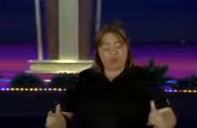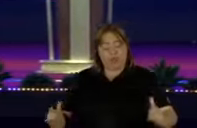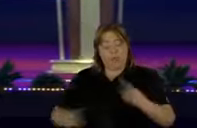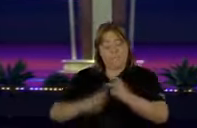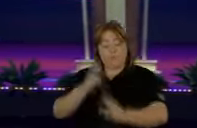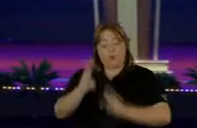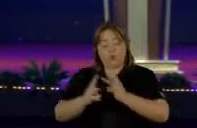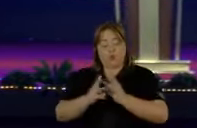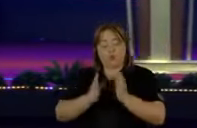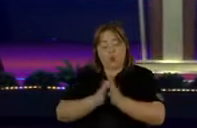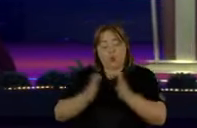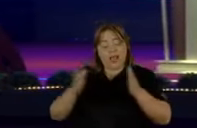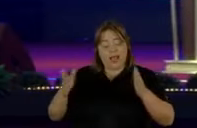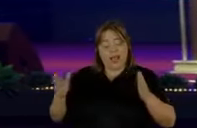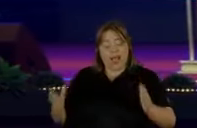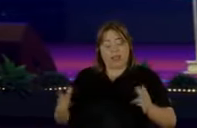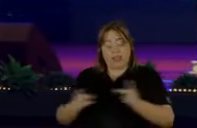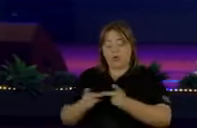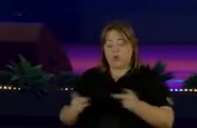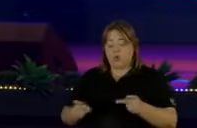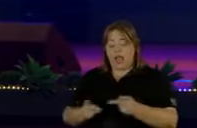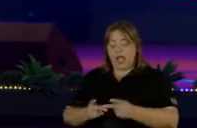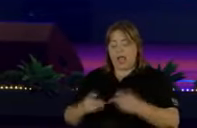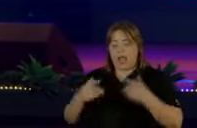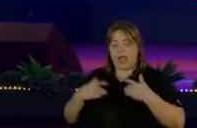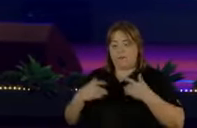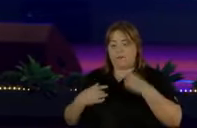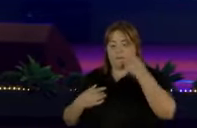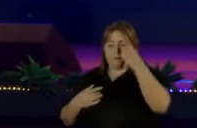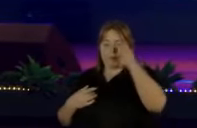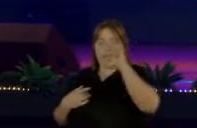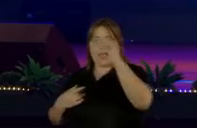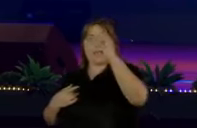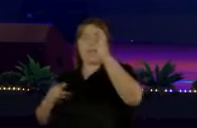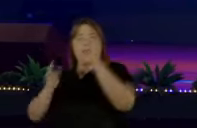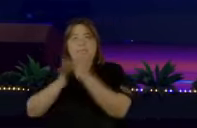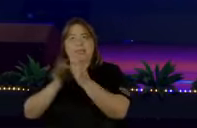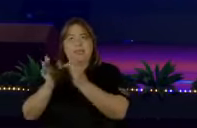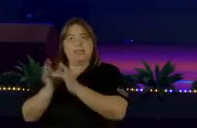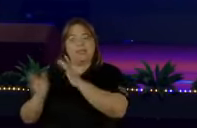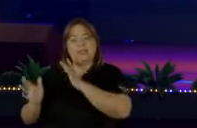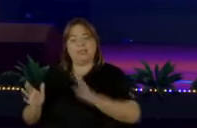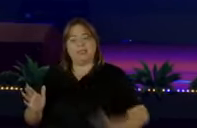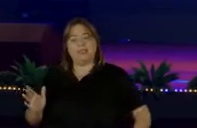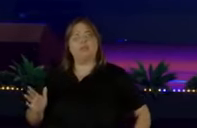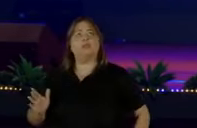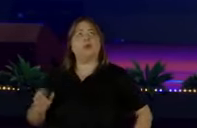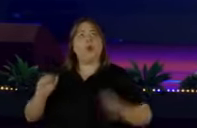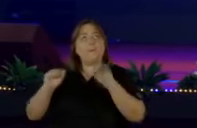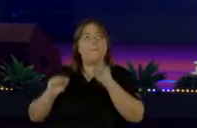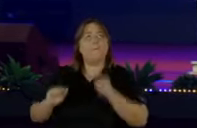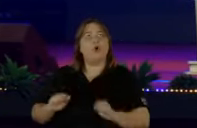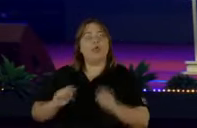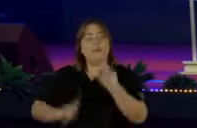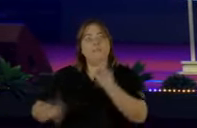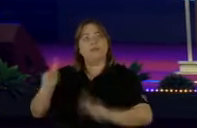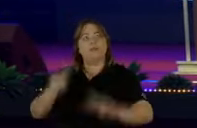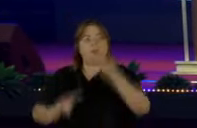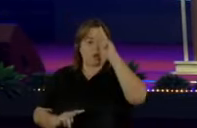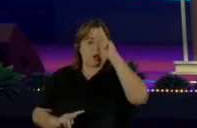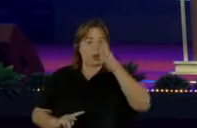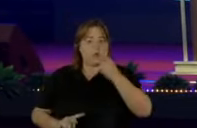lugar para que Cristo sea predicado y conocido de mar a mar, donde